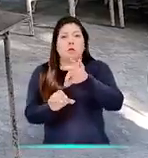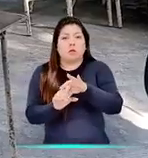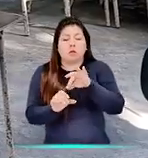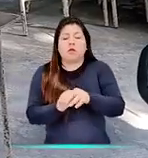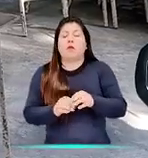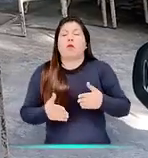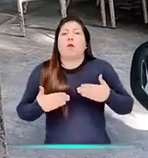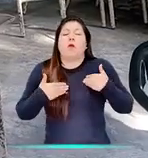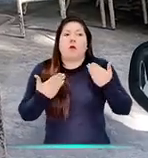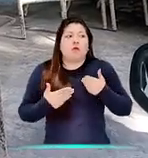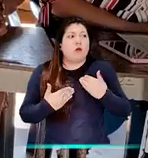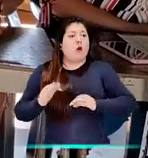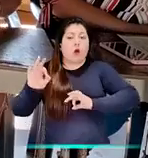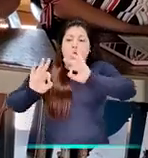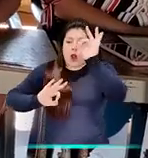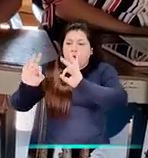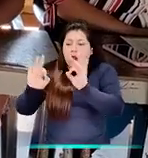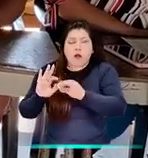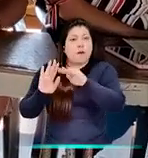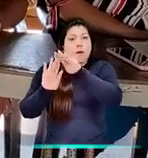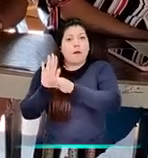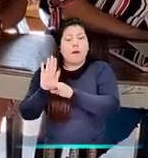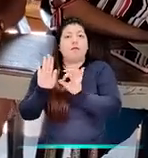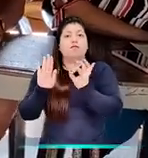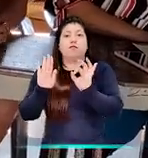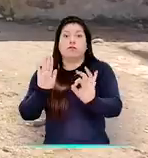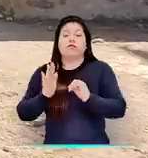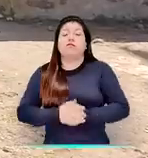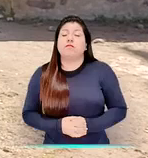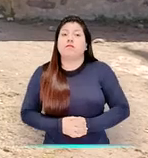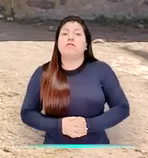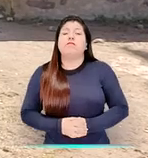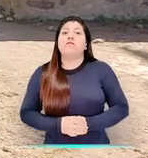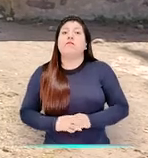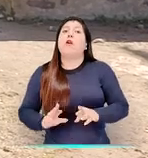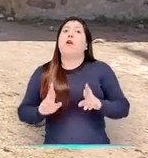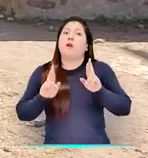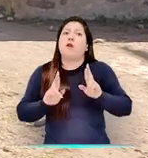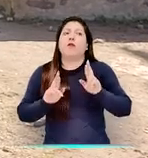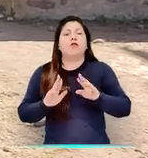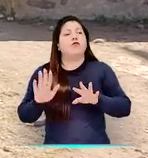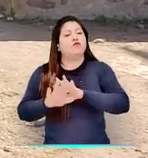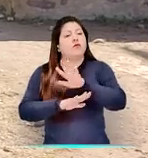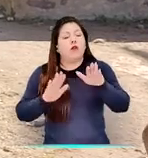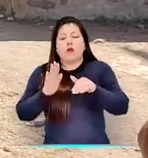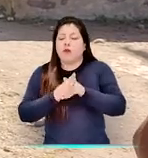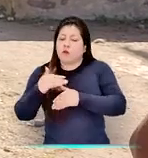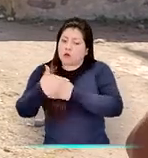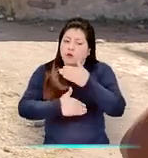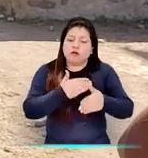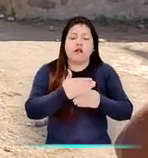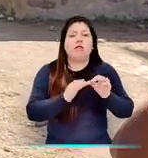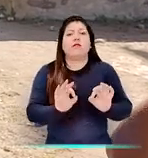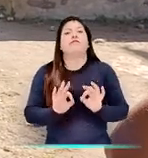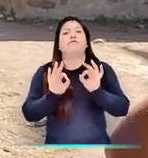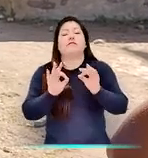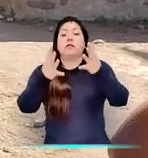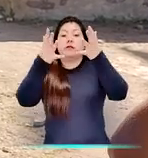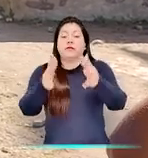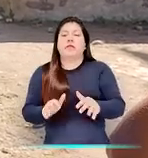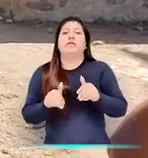todo marcha bien, estamos contentos con este orden que se está haciendo y bueno, esperamos que